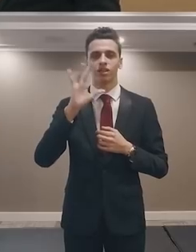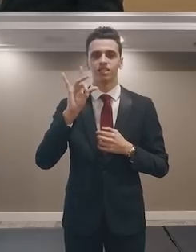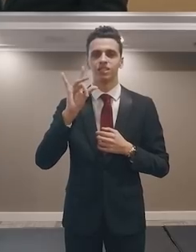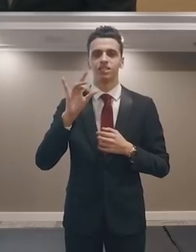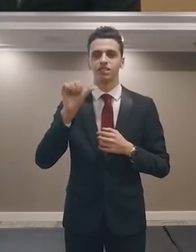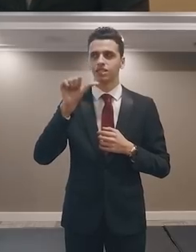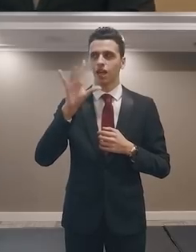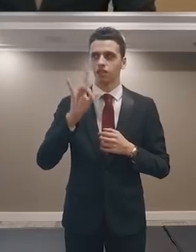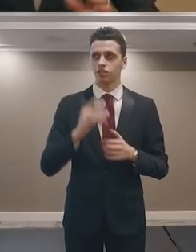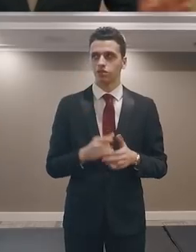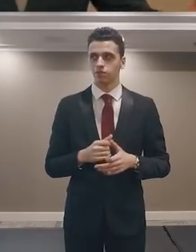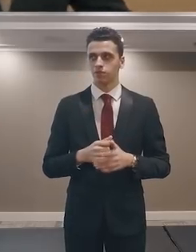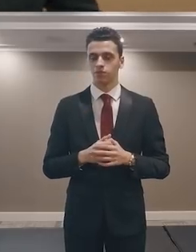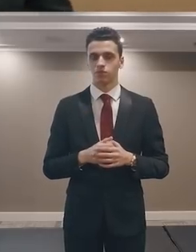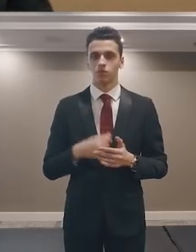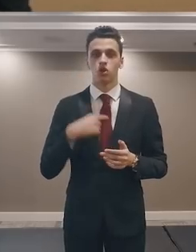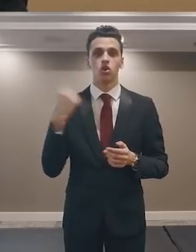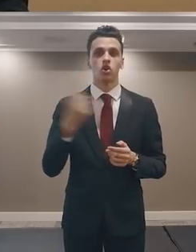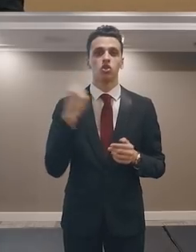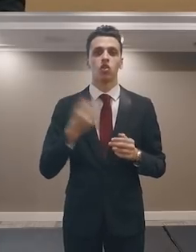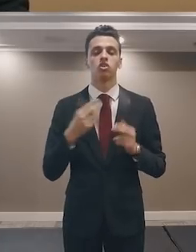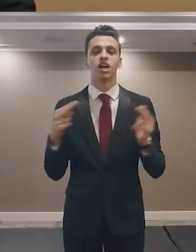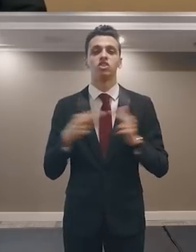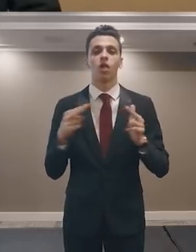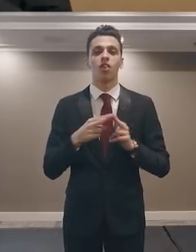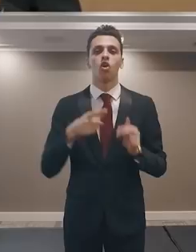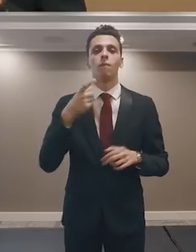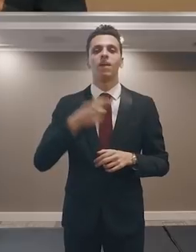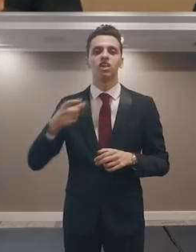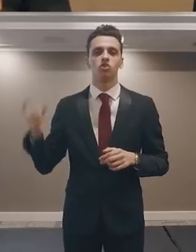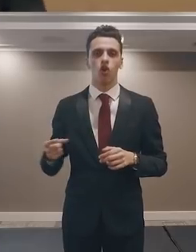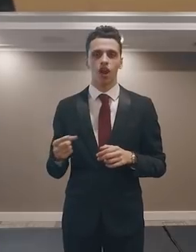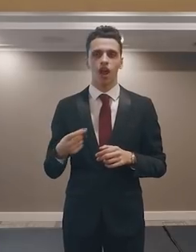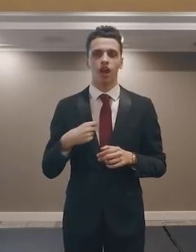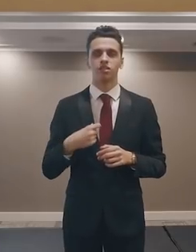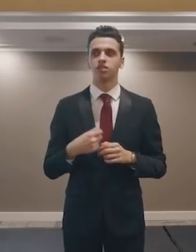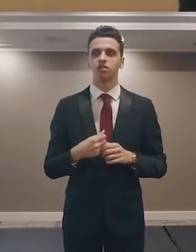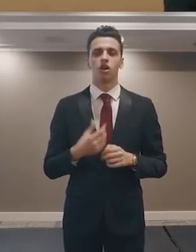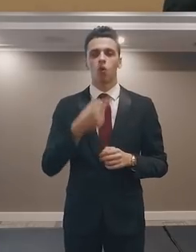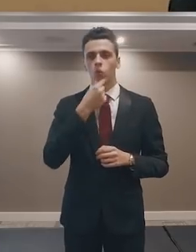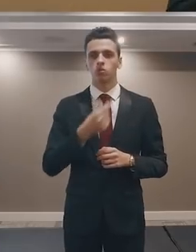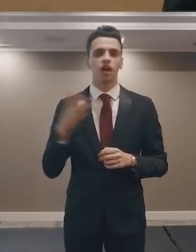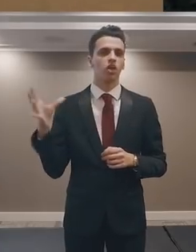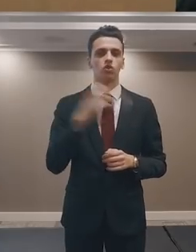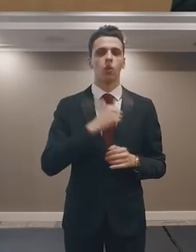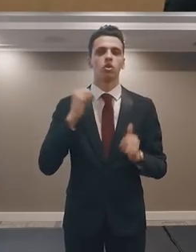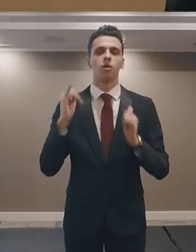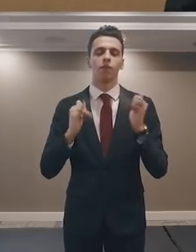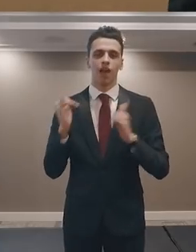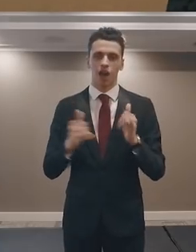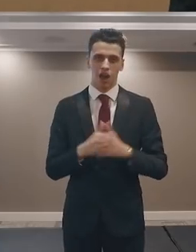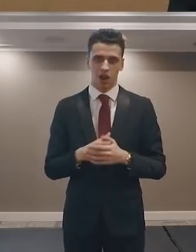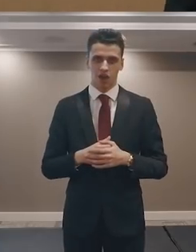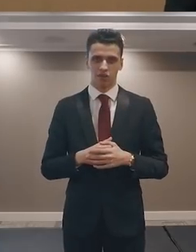que es un club una asociación de personas que tenemos algo en común que tenemos en común las personas que somos socios de este club que nos encanta viajar